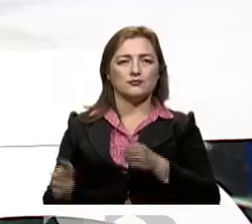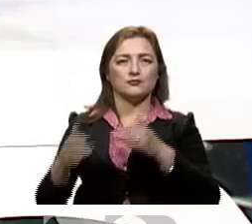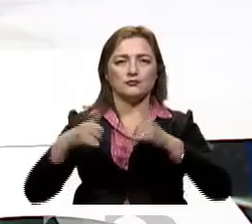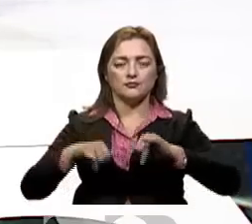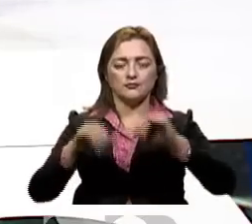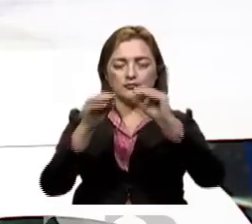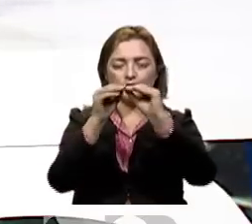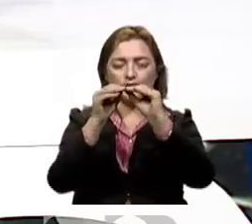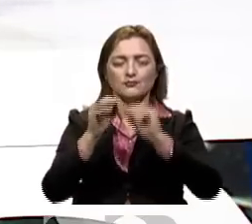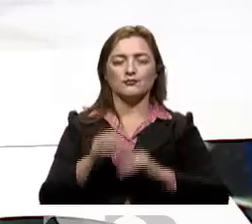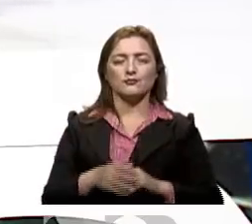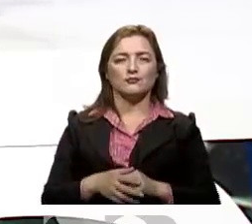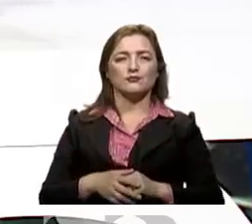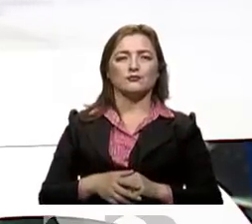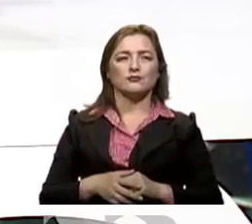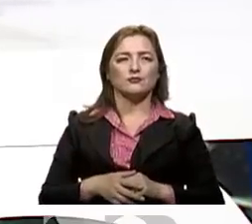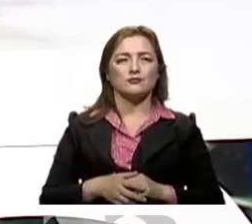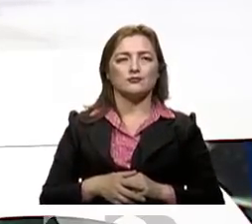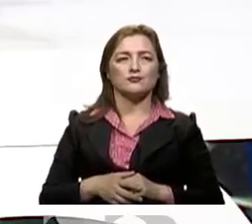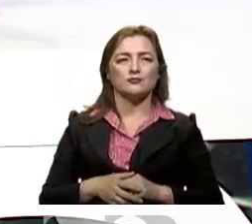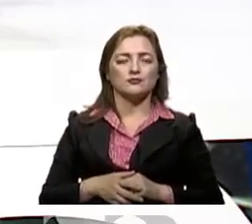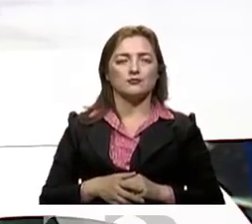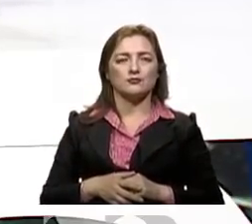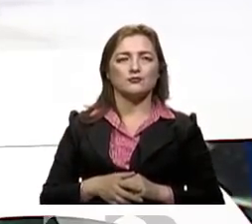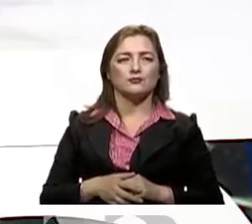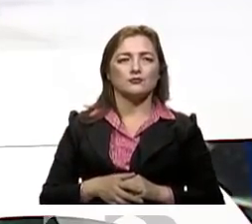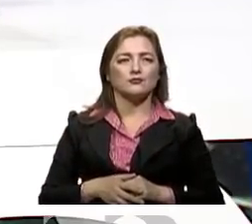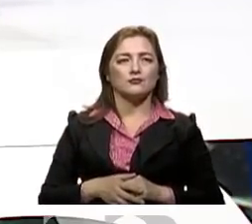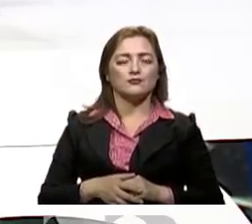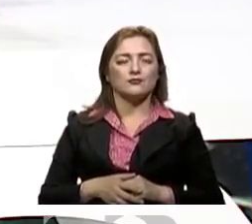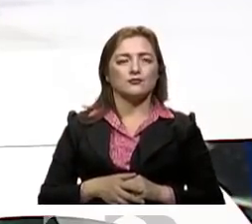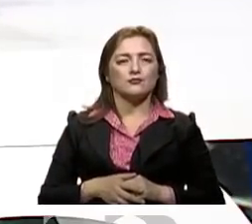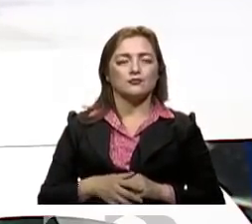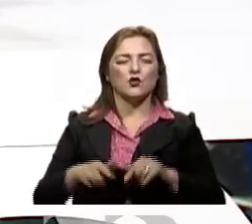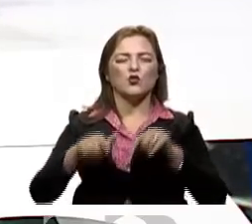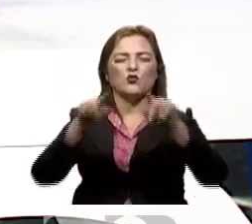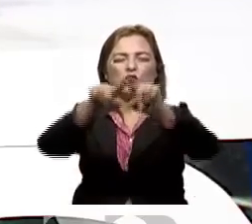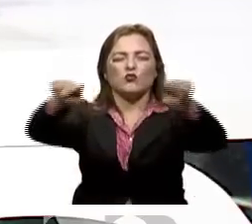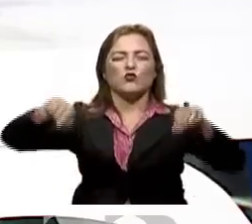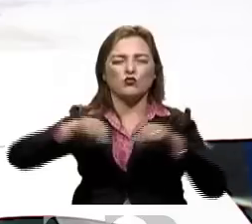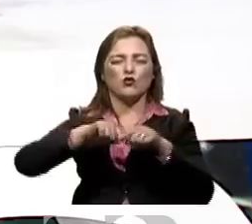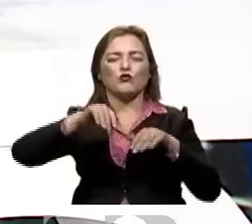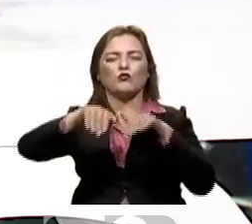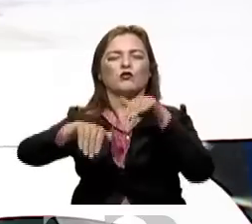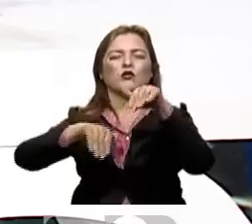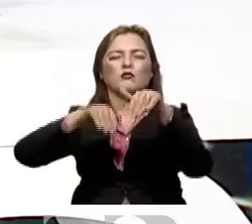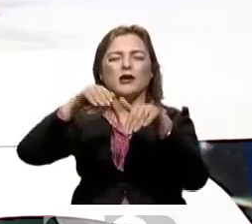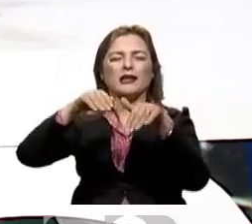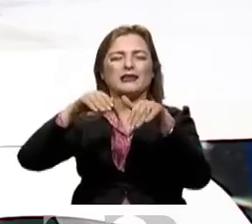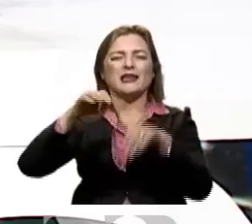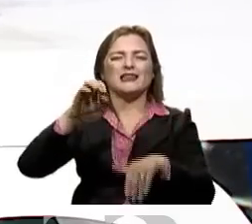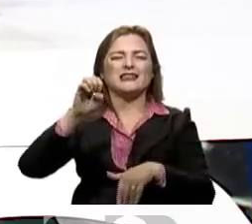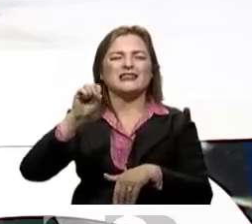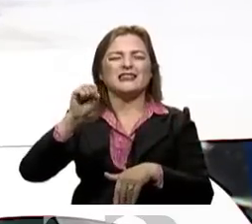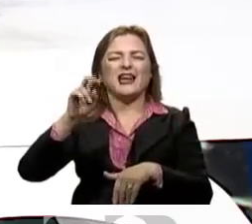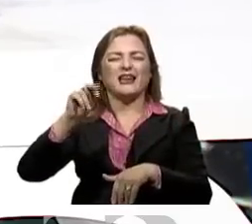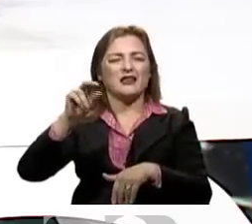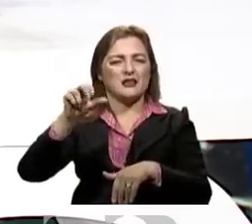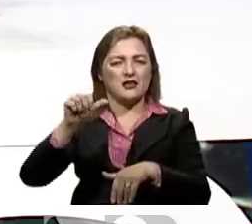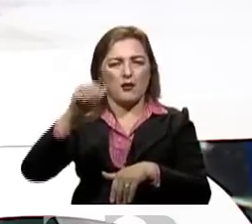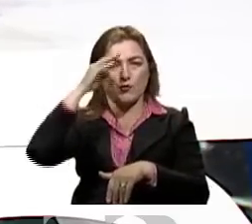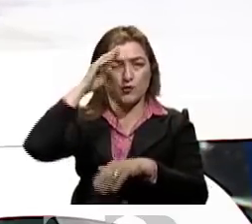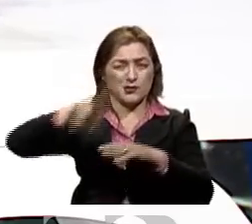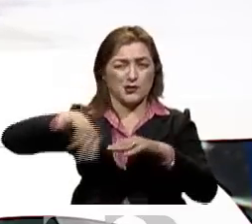Continuamos con más. Les contamos ahora que las instalaciones donde funcionaban las piscinas de El Sena serán intervenidas por la